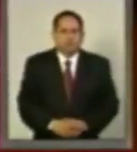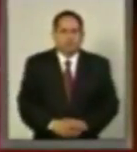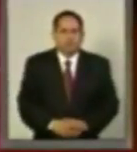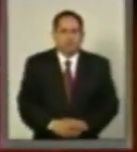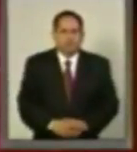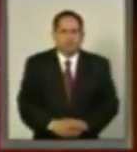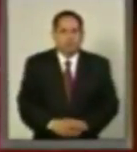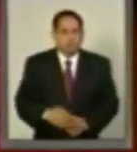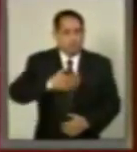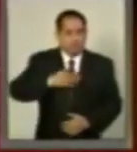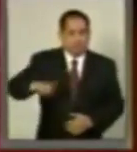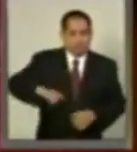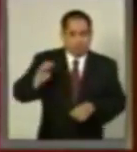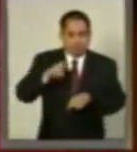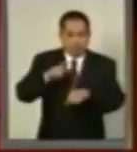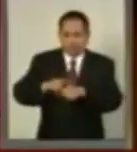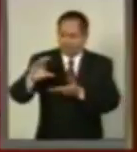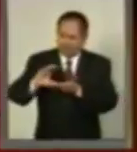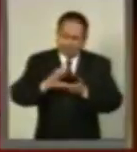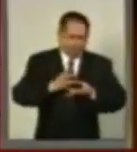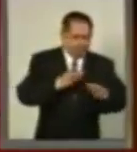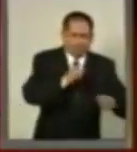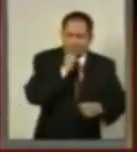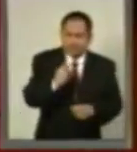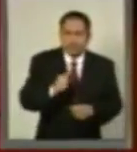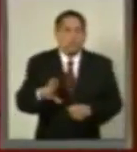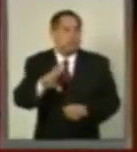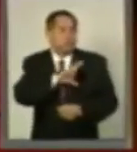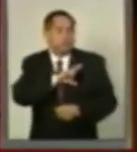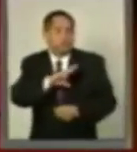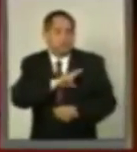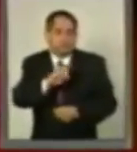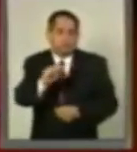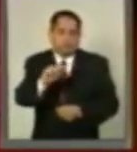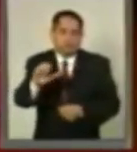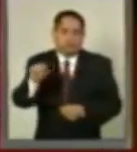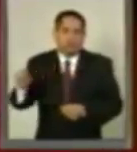ocupado por el gobierno federal, que son los particulares quienes